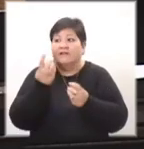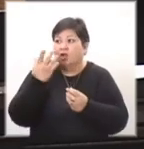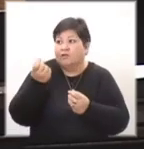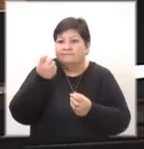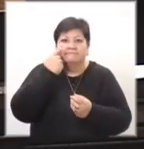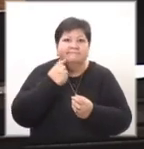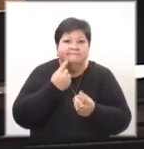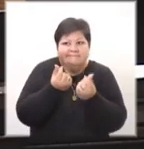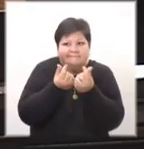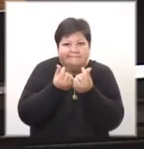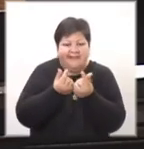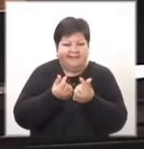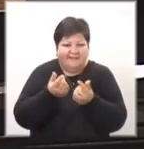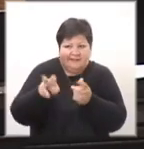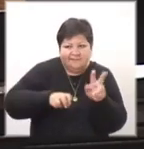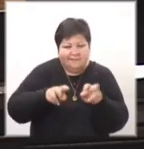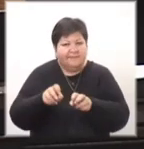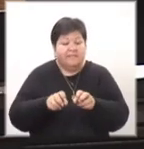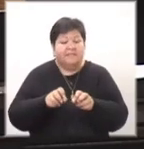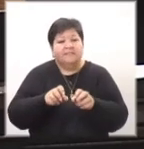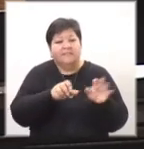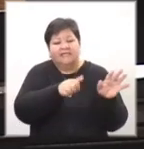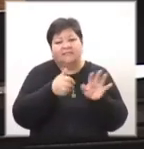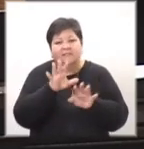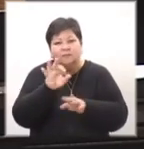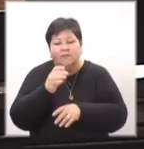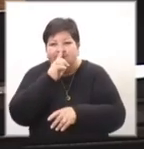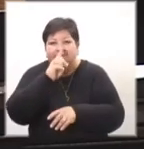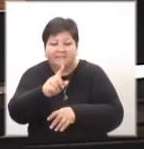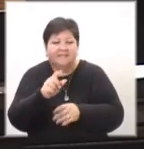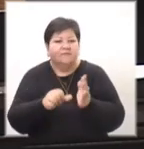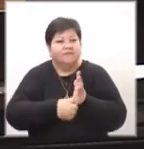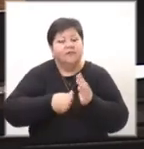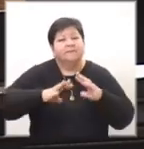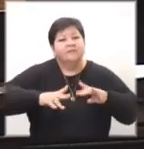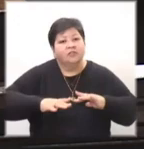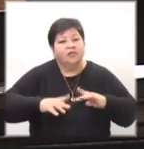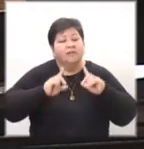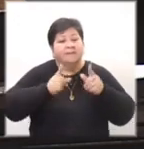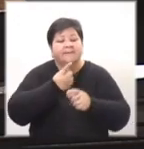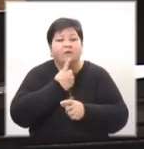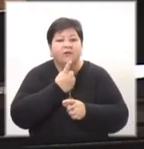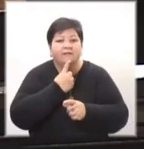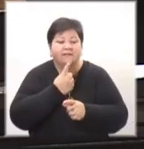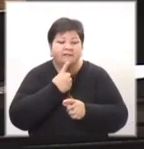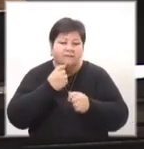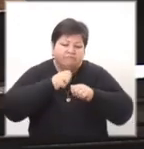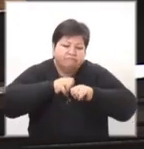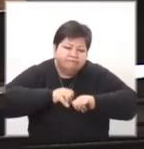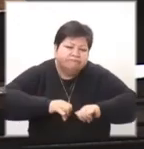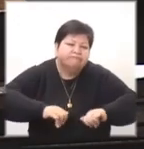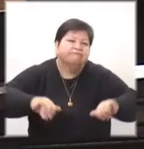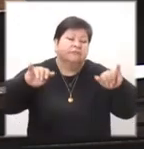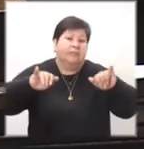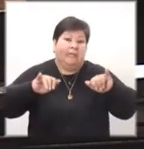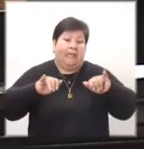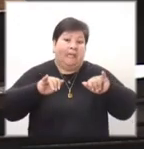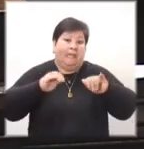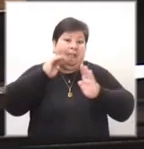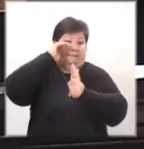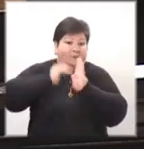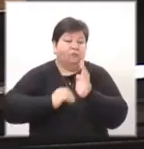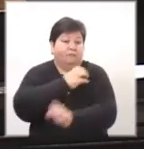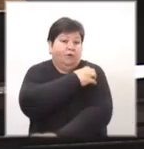de 650.000 jubilaciones y pensiones, las políticas desplegadas permitieron disminuir la pobreza entre las